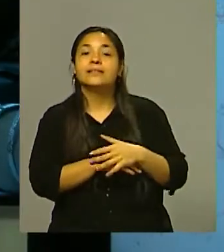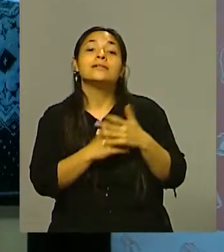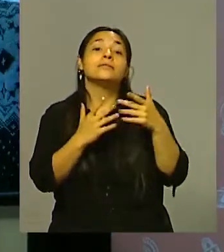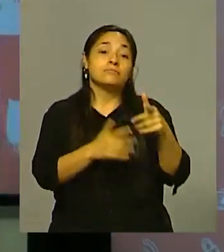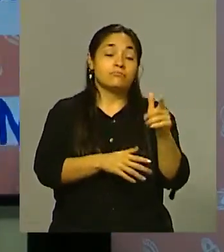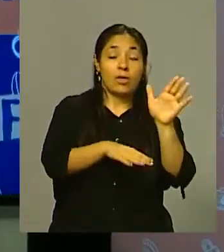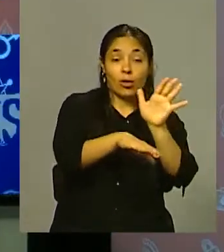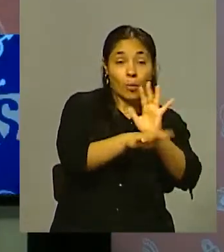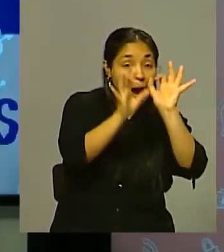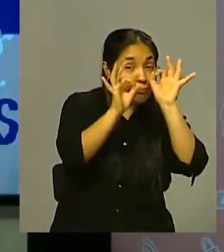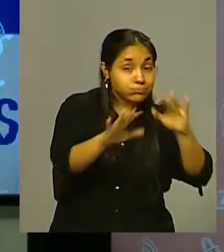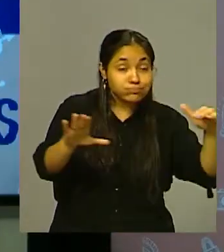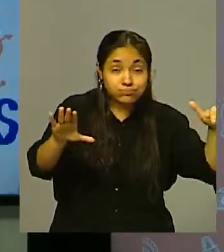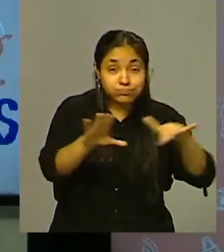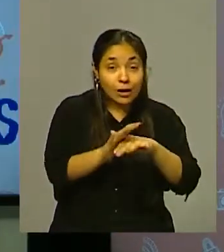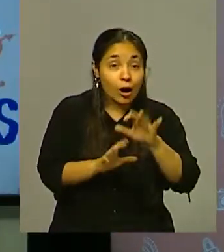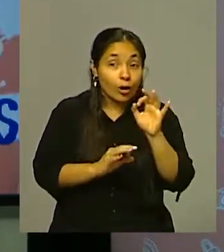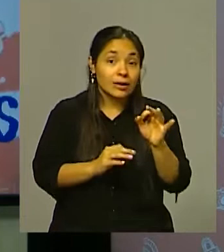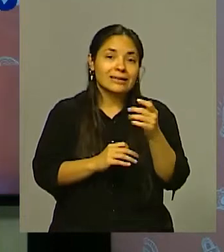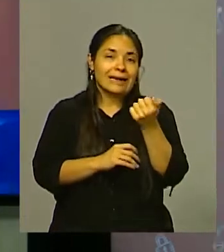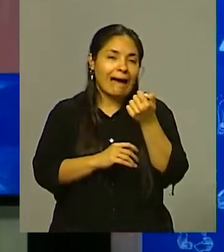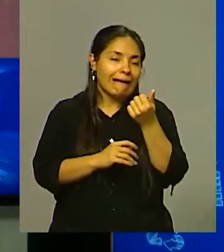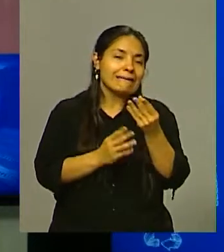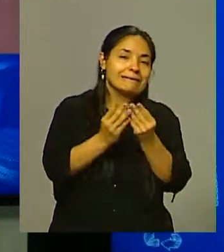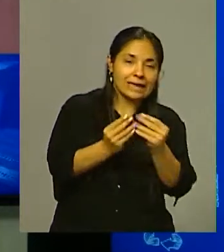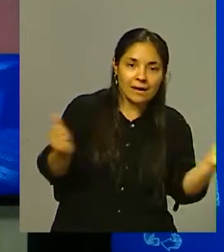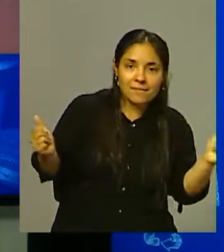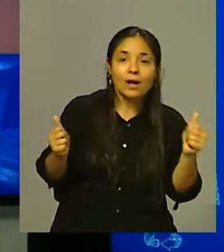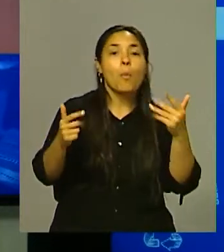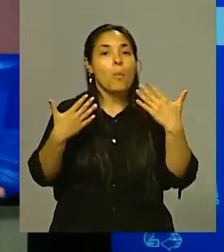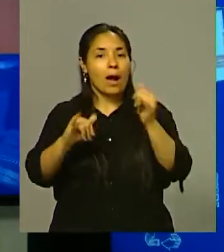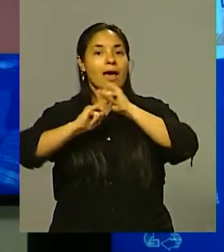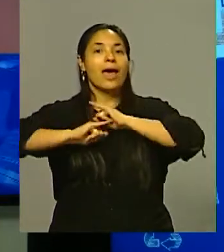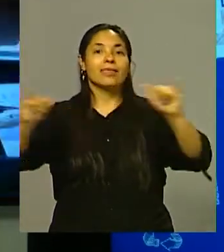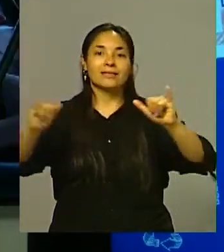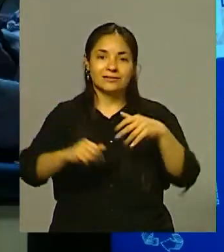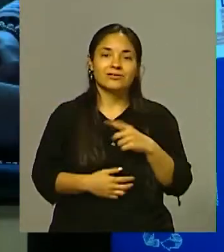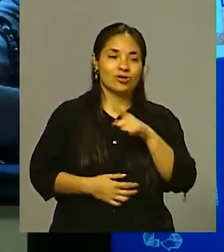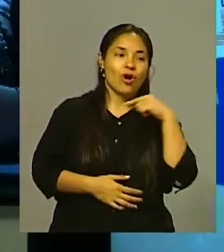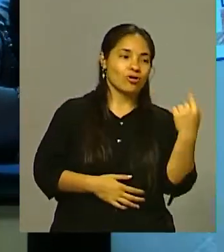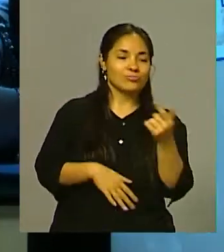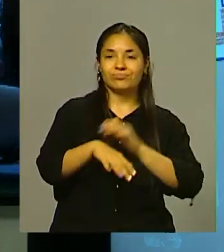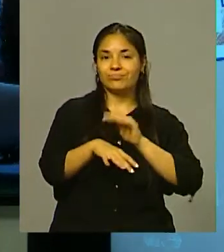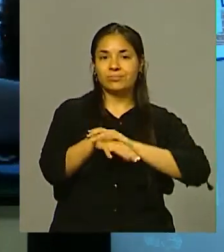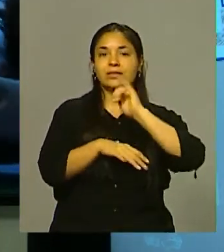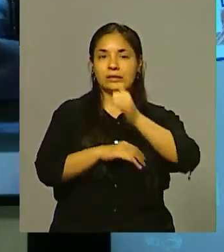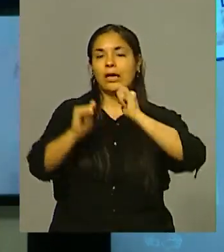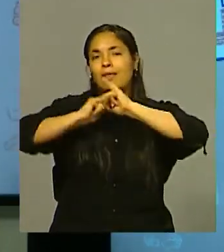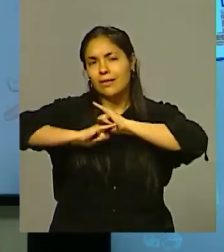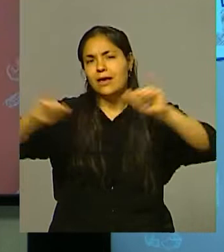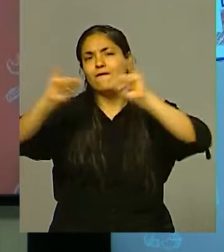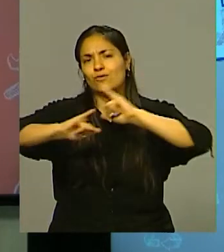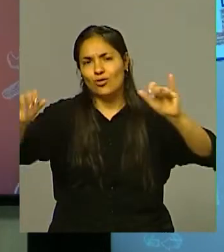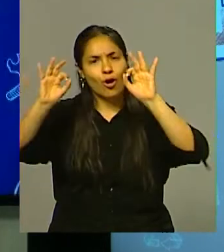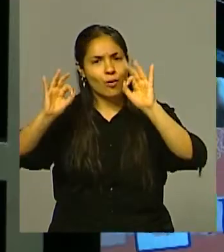el documental ya posiblemente hecho, realizado y con posibilidad de estreno, nosotros nos vamos a encargar de que obviamente tenga la difusión que